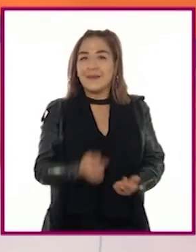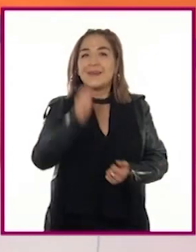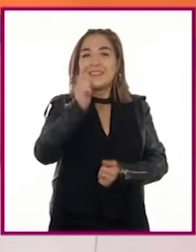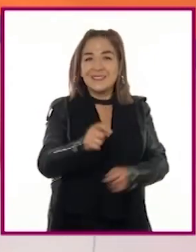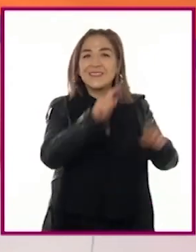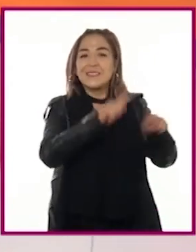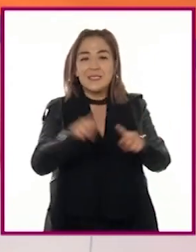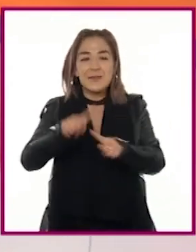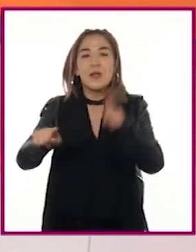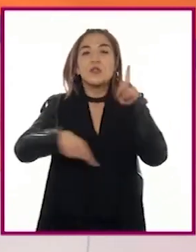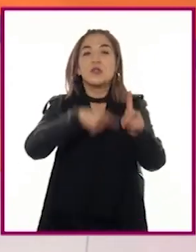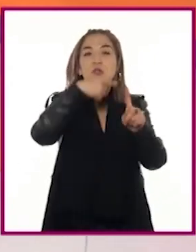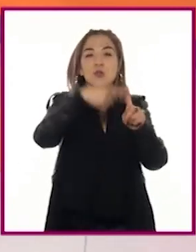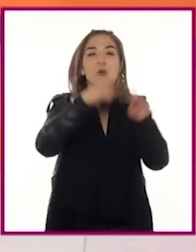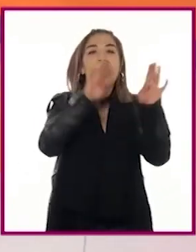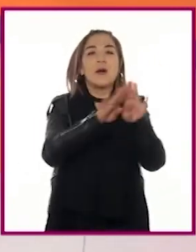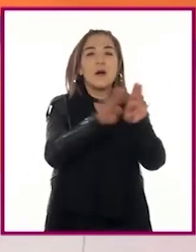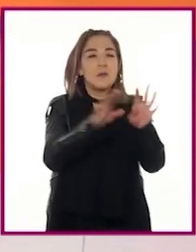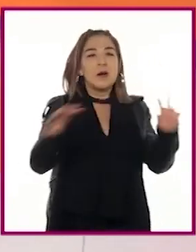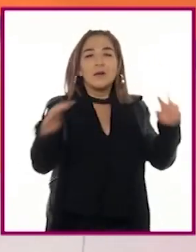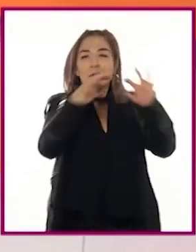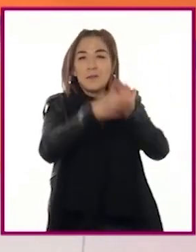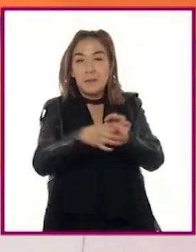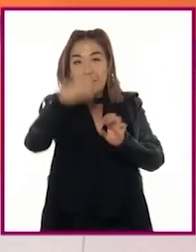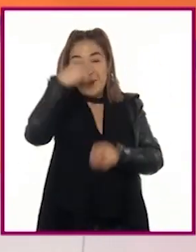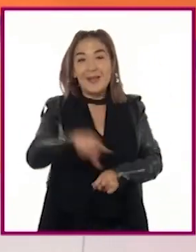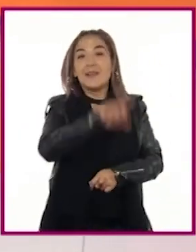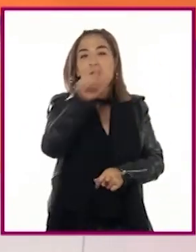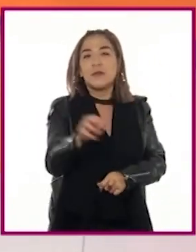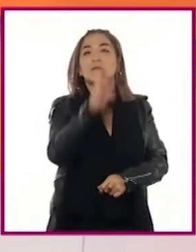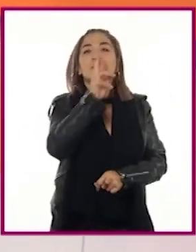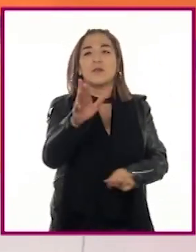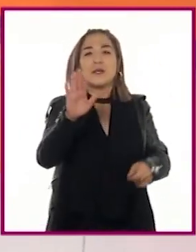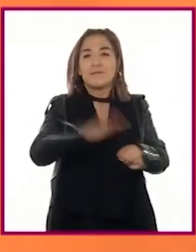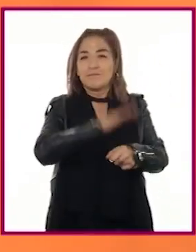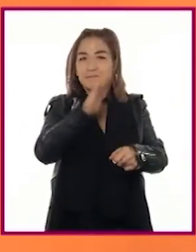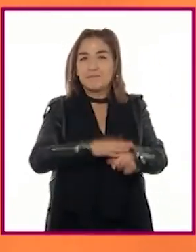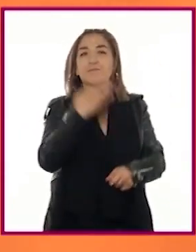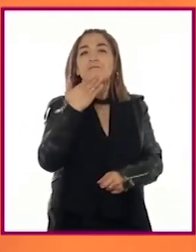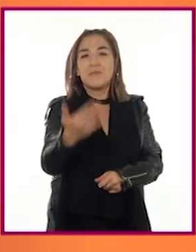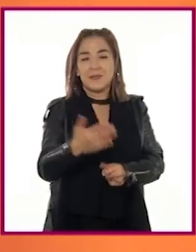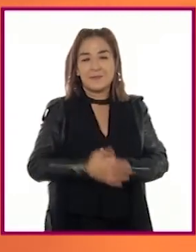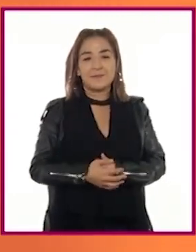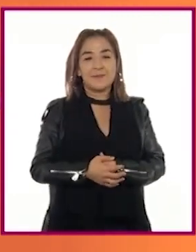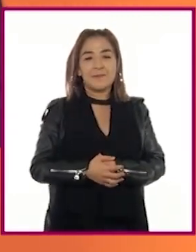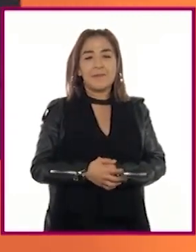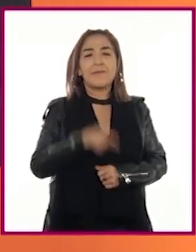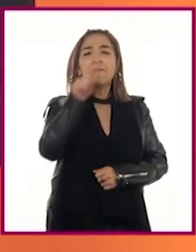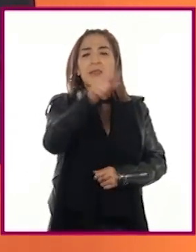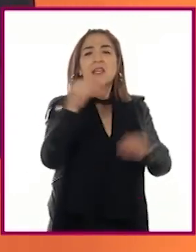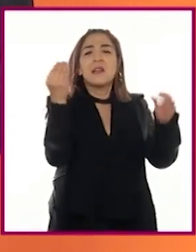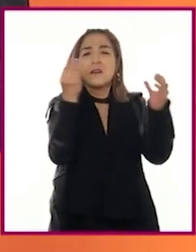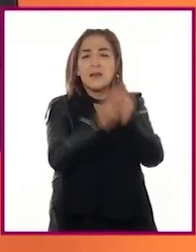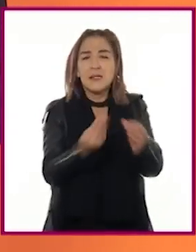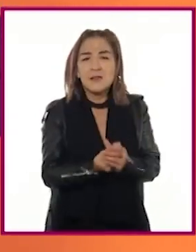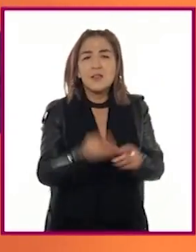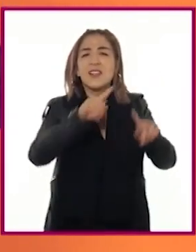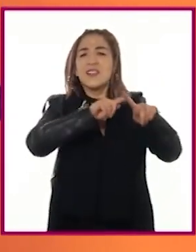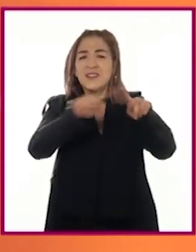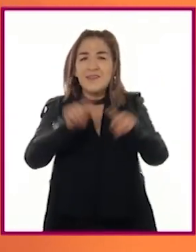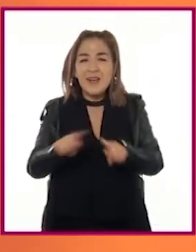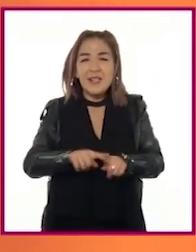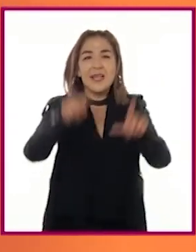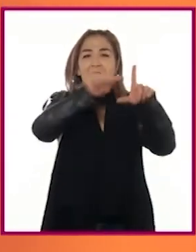suma de las pequeñas partes la que lleva a la solución correcta de cada situación. La clasificación de triángulos y